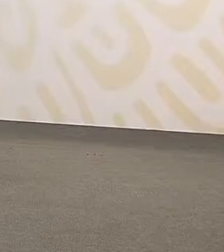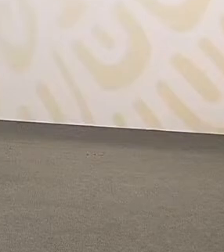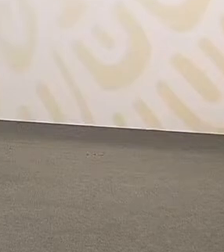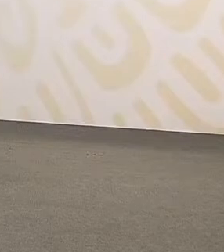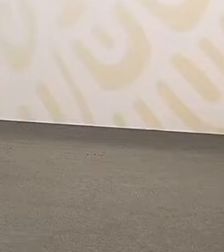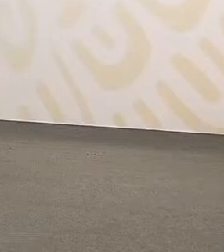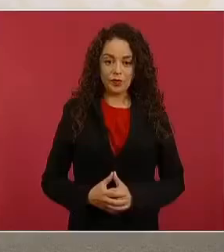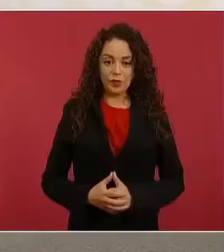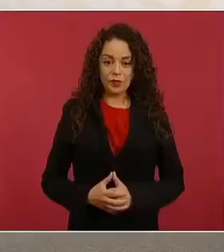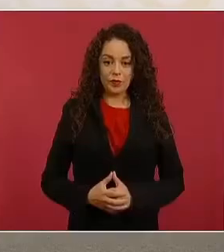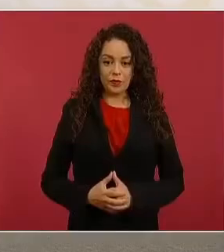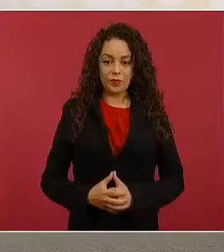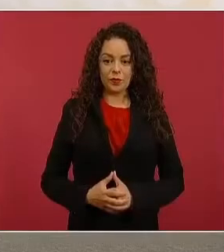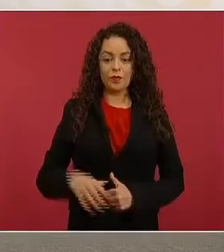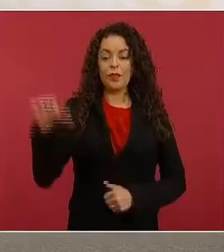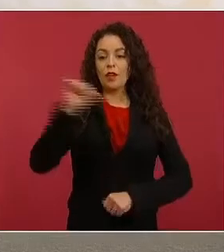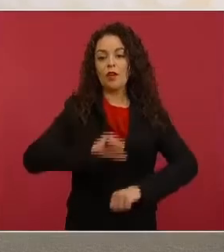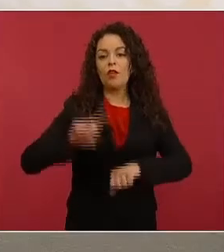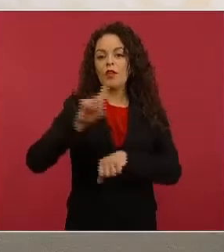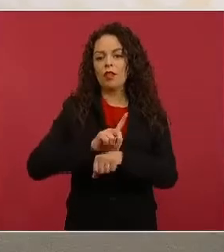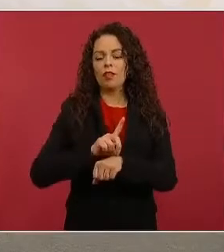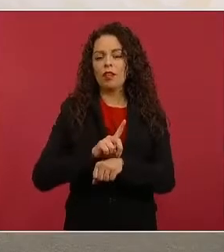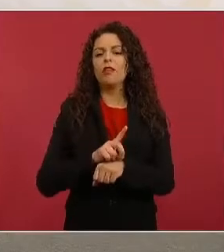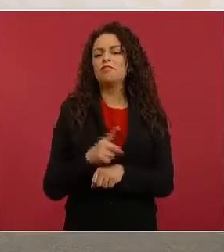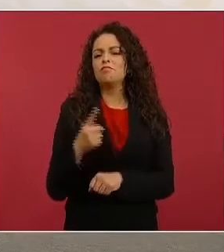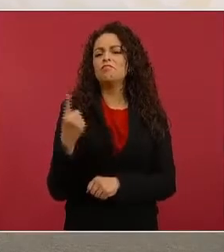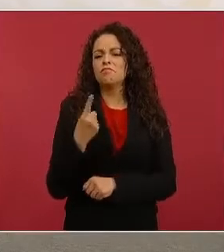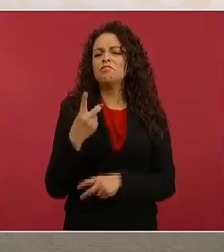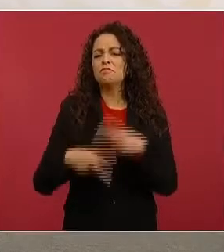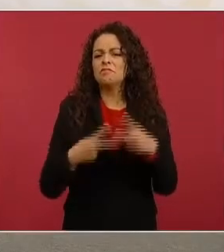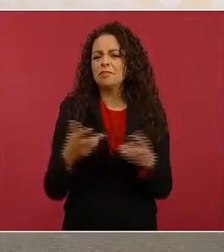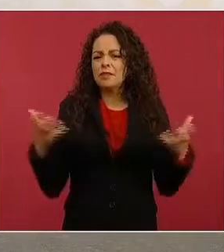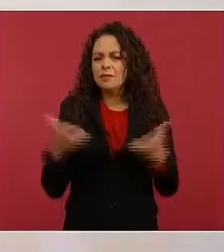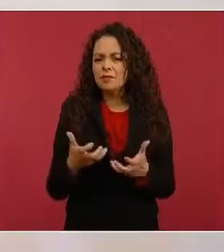dedicar este día a contestar preguntas.